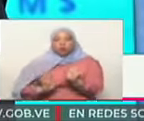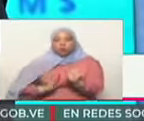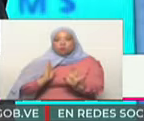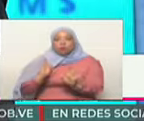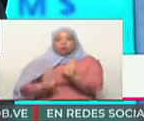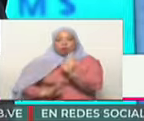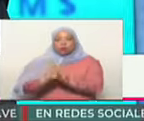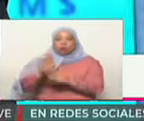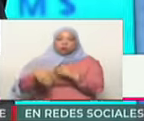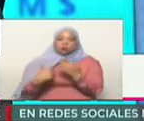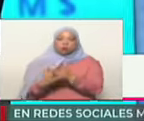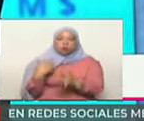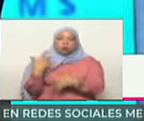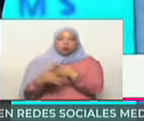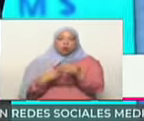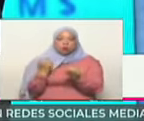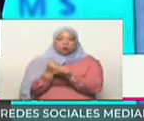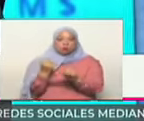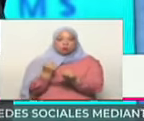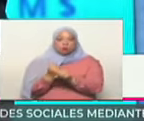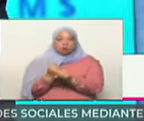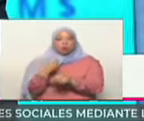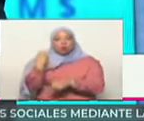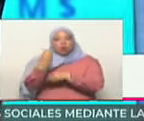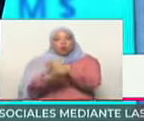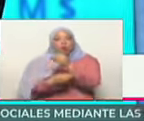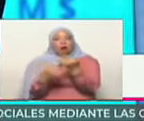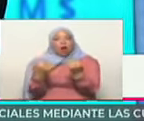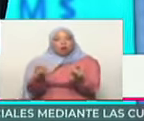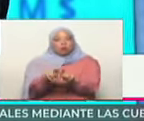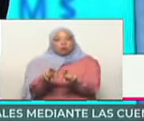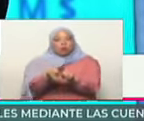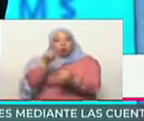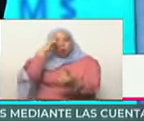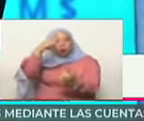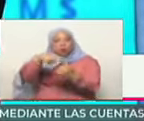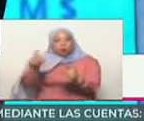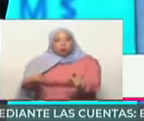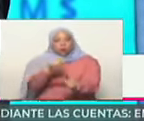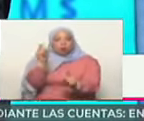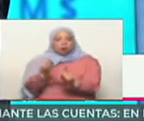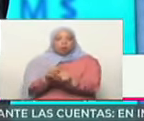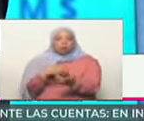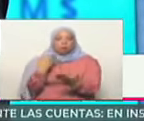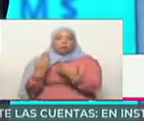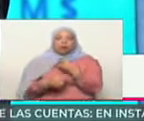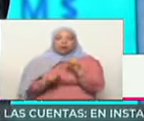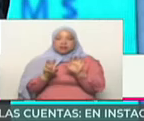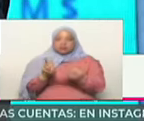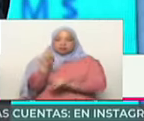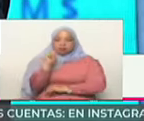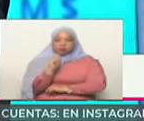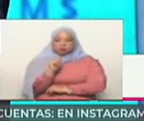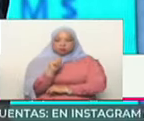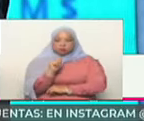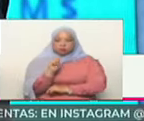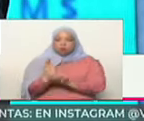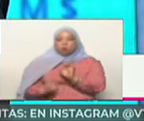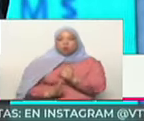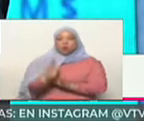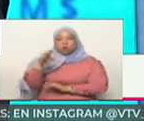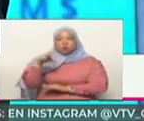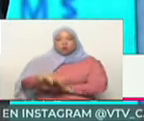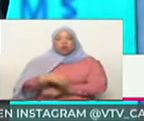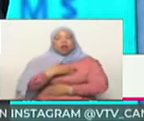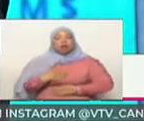recuperar lo que tiene que ser, y así lo es, el objetivo central del plan de la 7T, la construcción del estado